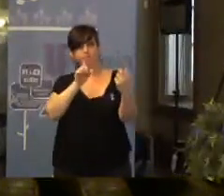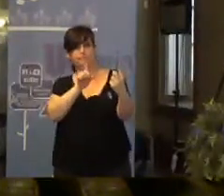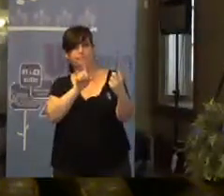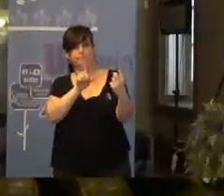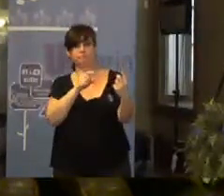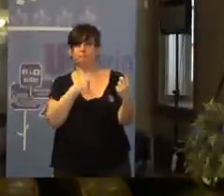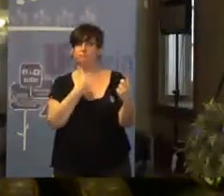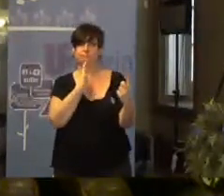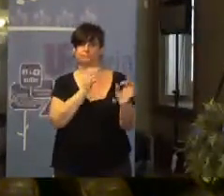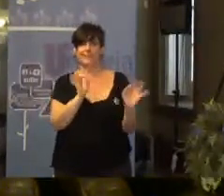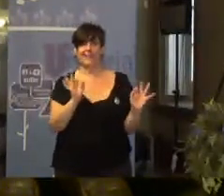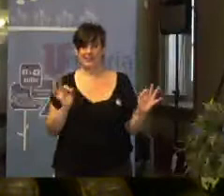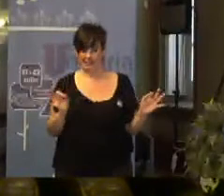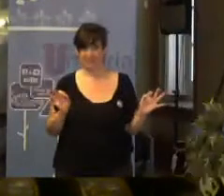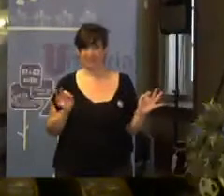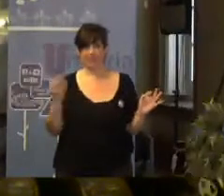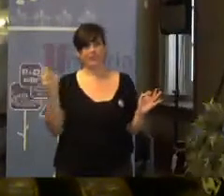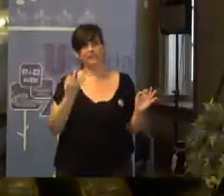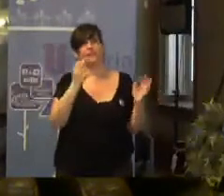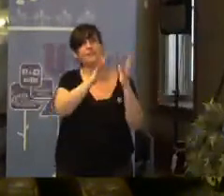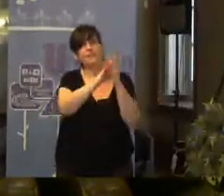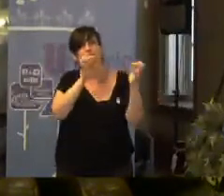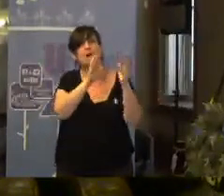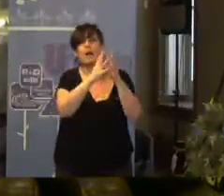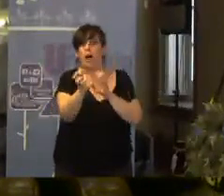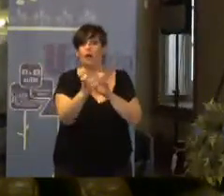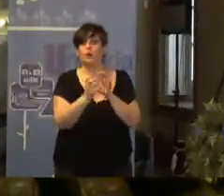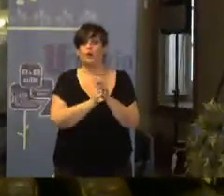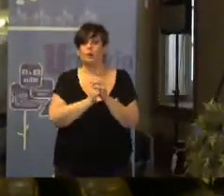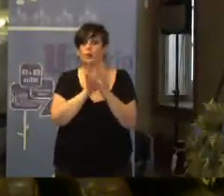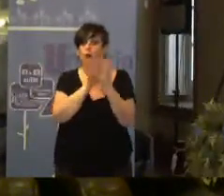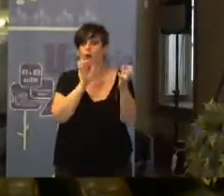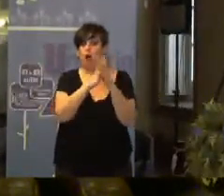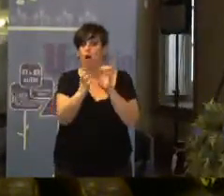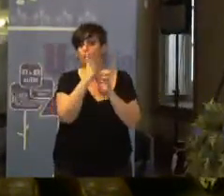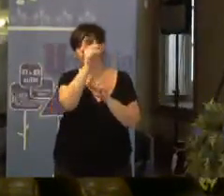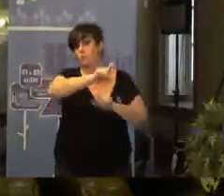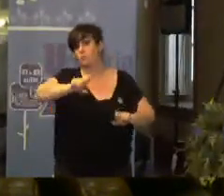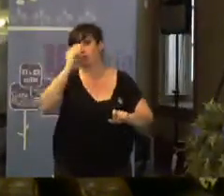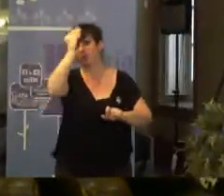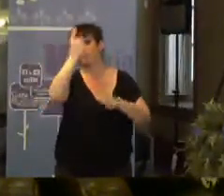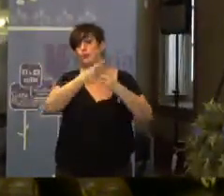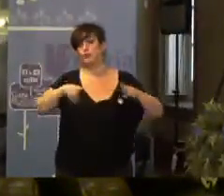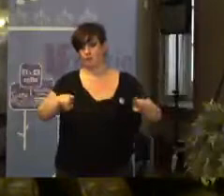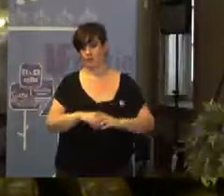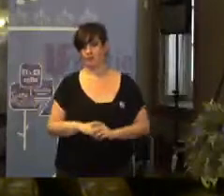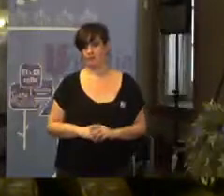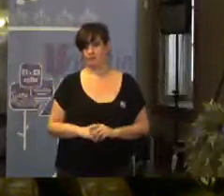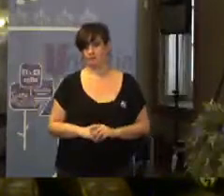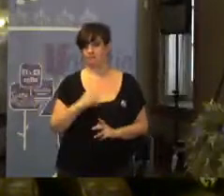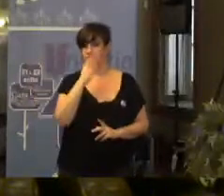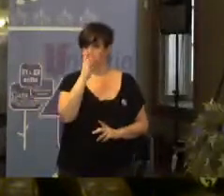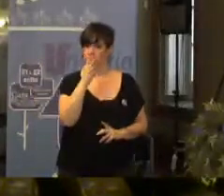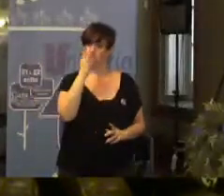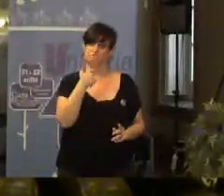sea, coas persoas que temos que falar e chegar a acordos son as que pensan en algo distinto. Por esa razón, pois eu sí